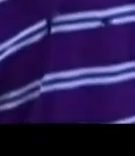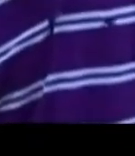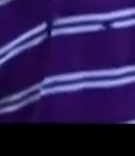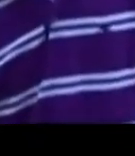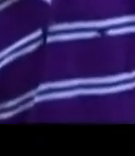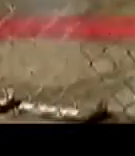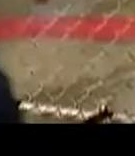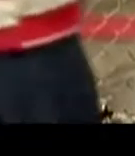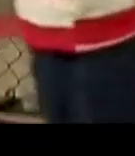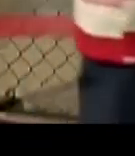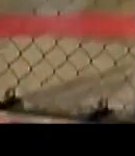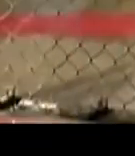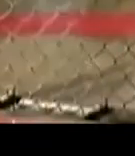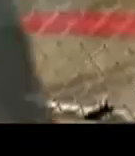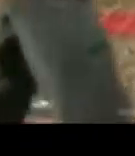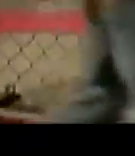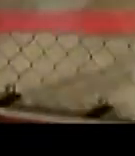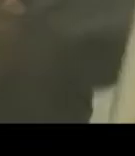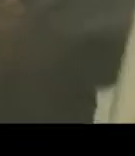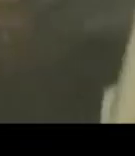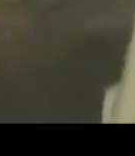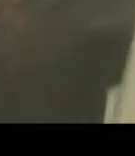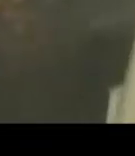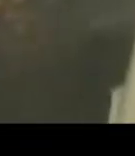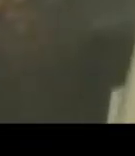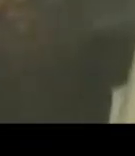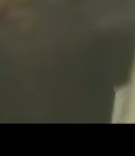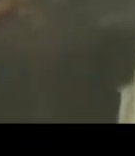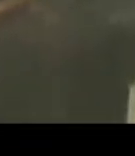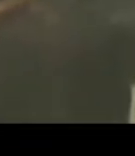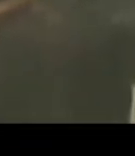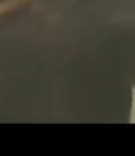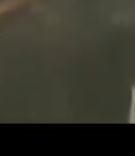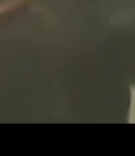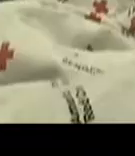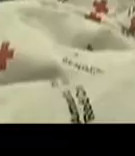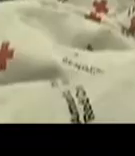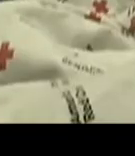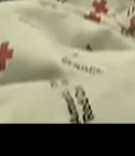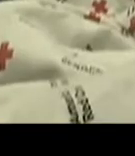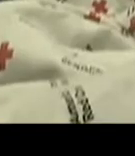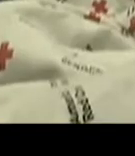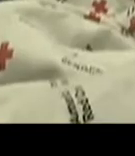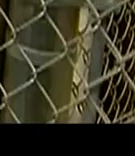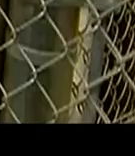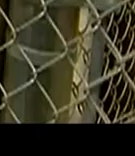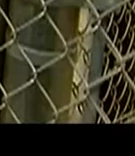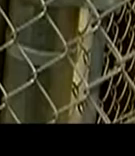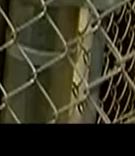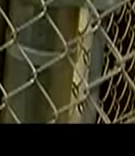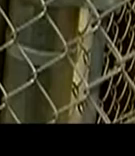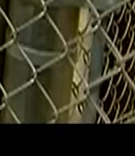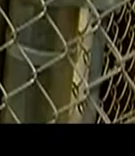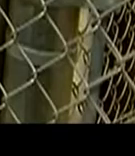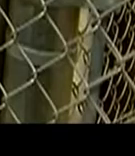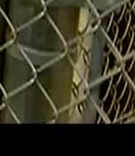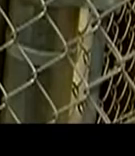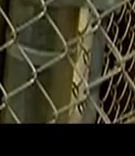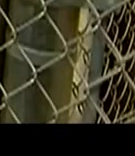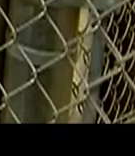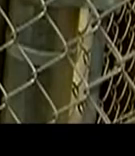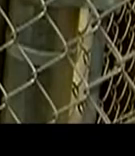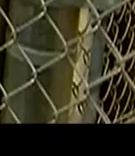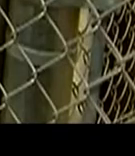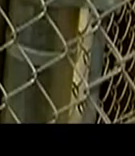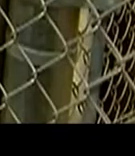apostados en centros de detención con apariencia de jaulas, inundaron los noticieros y las redes sociales para encender el repudio mundial